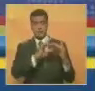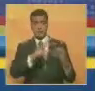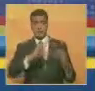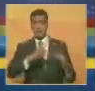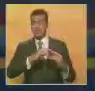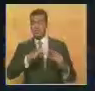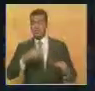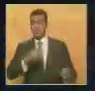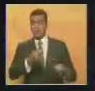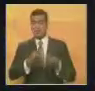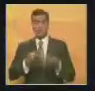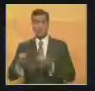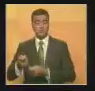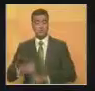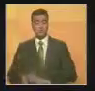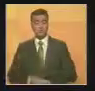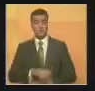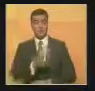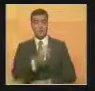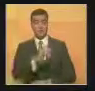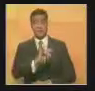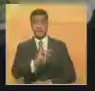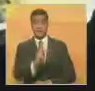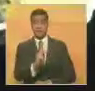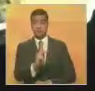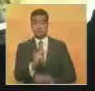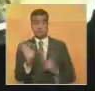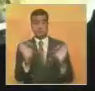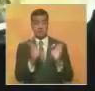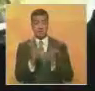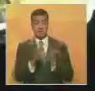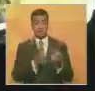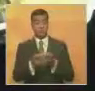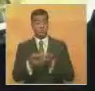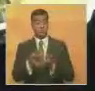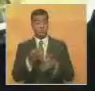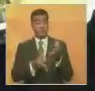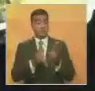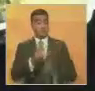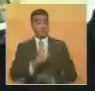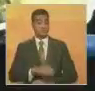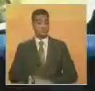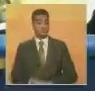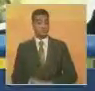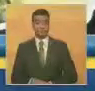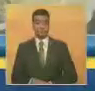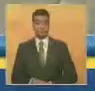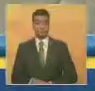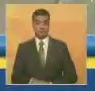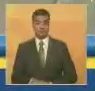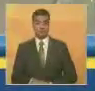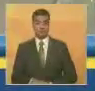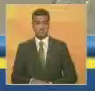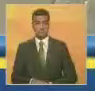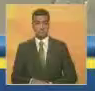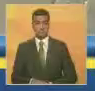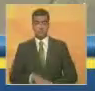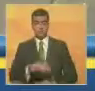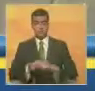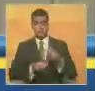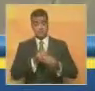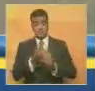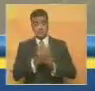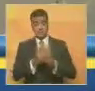comercialización y es que ap pip nadie la controló y la fiscalizó debida y adecuadamente y Se generó este